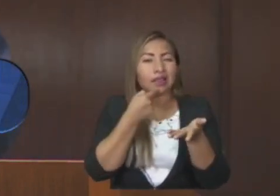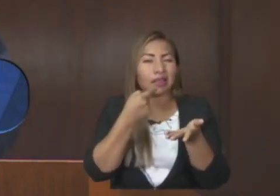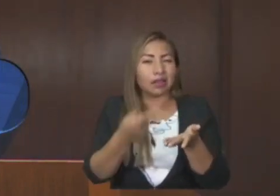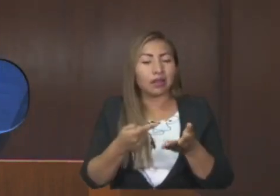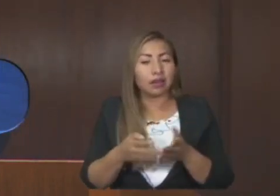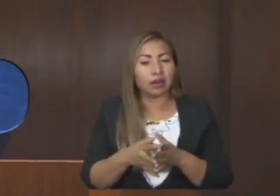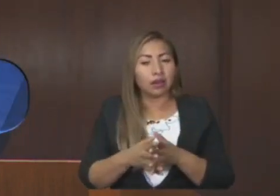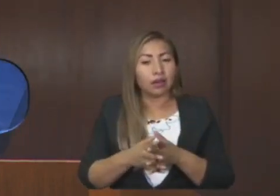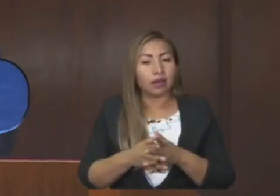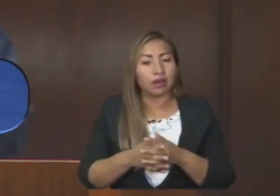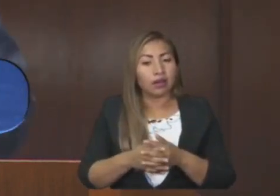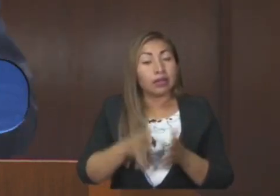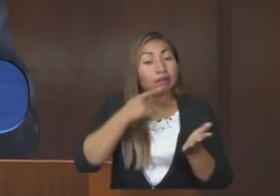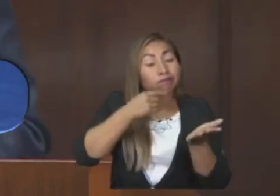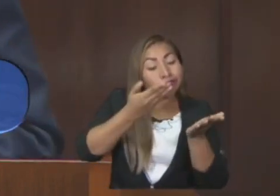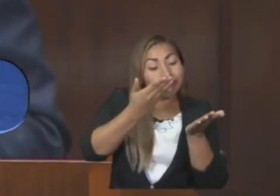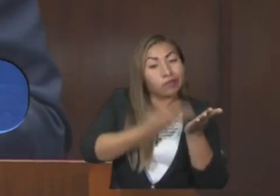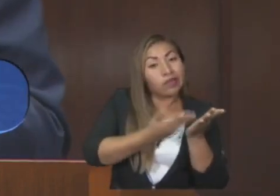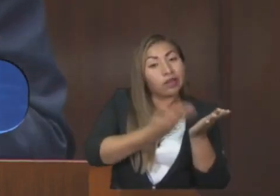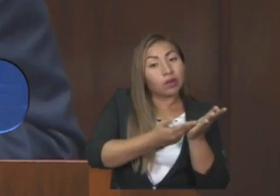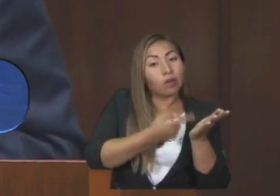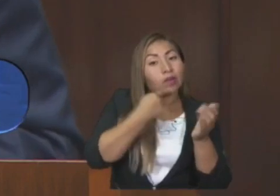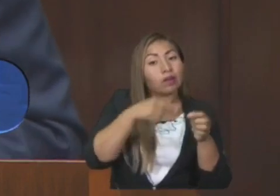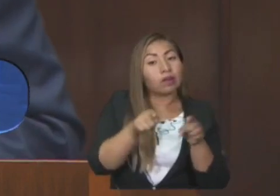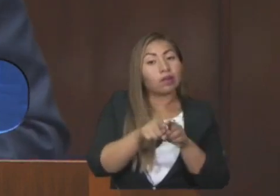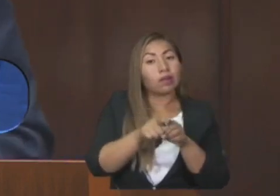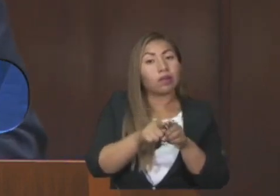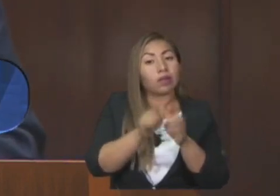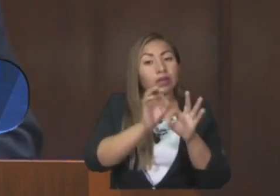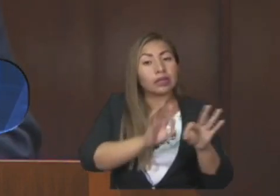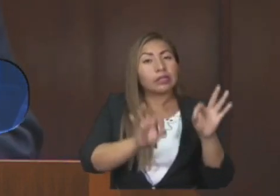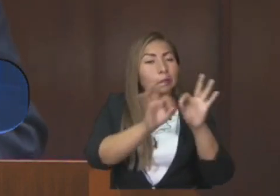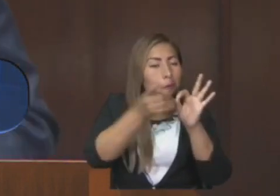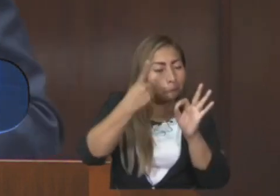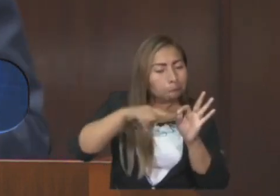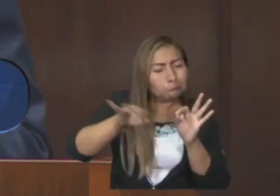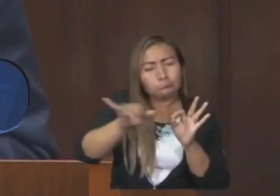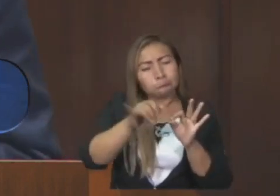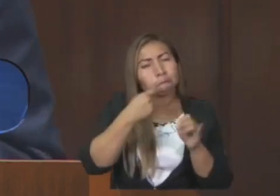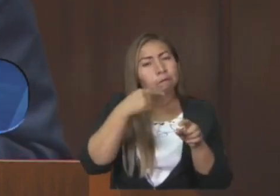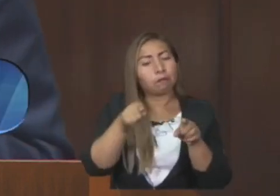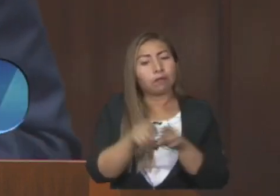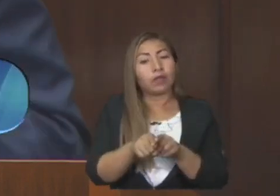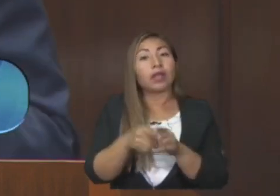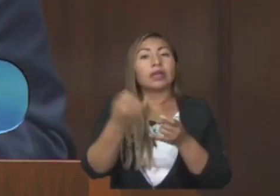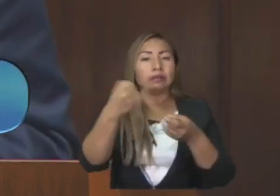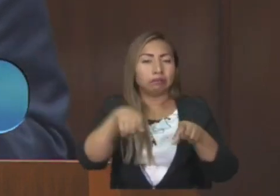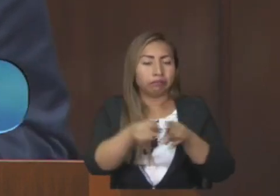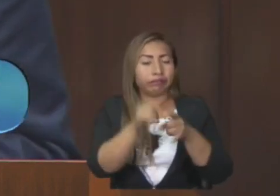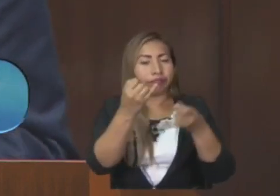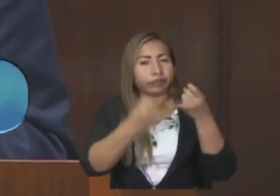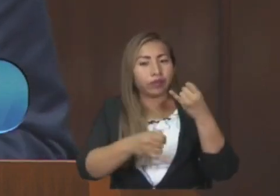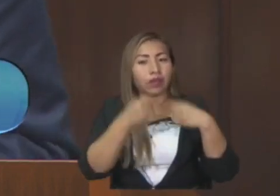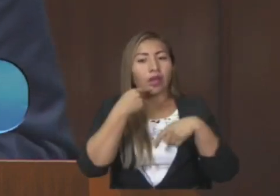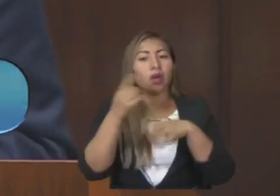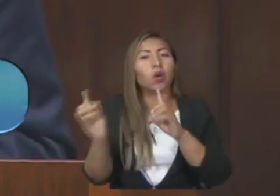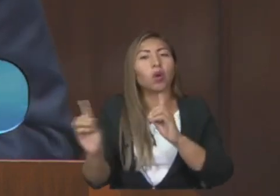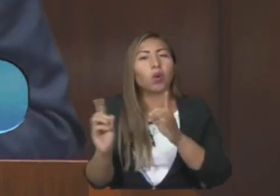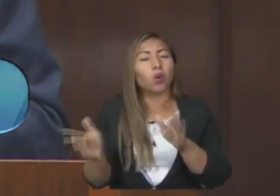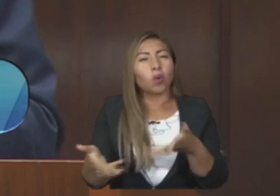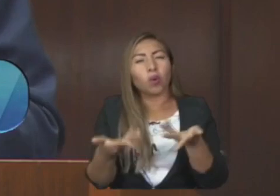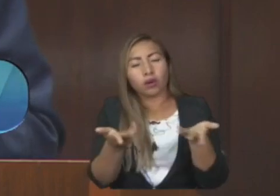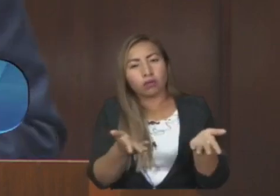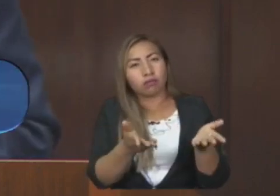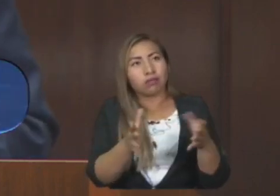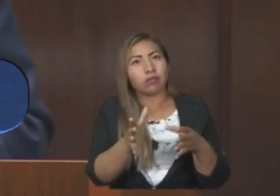en base al contrato, un incumplimiento sustancial del mismo. Y finalmente, ¿cuál sería el proceso